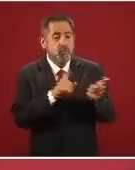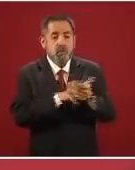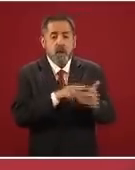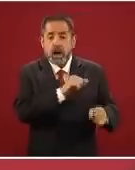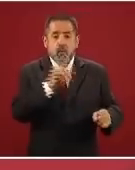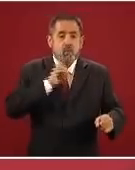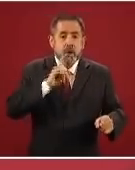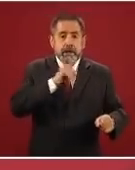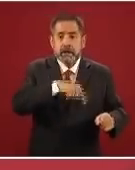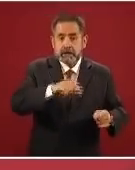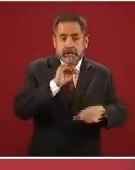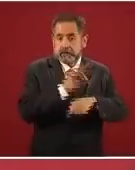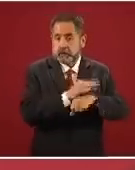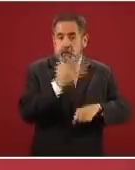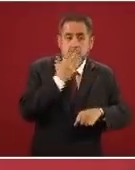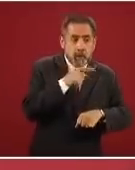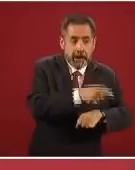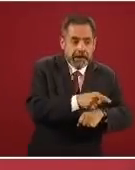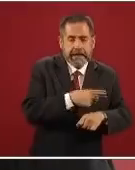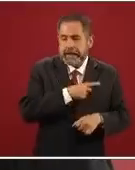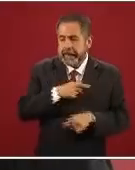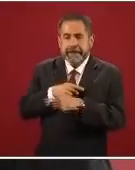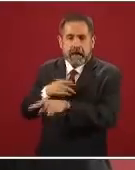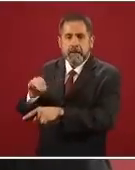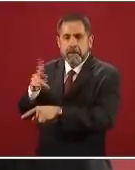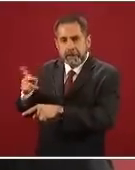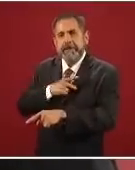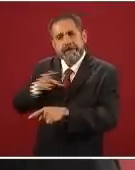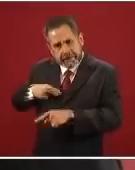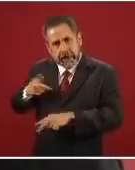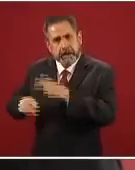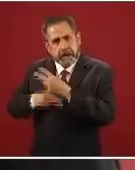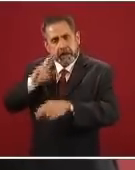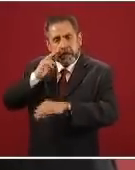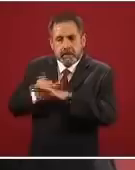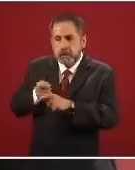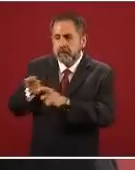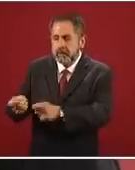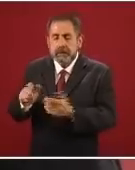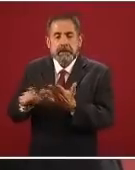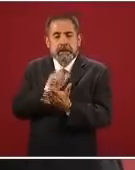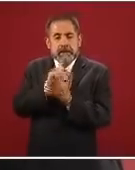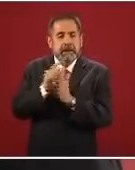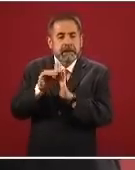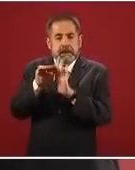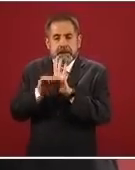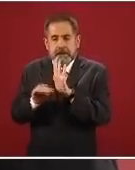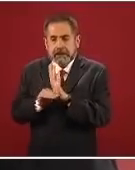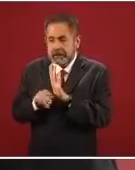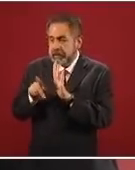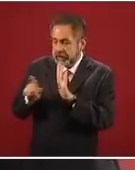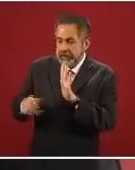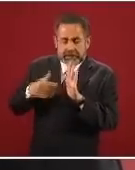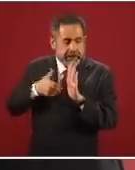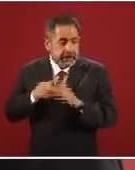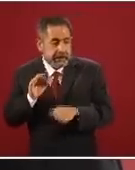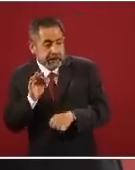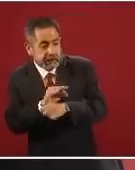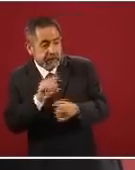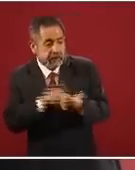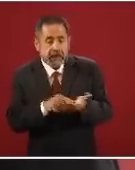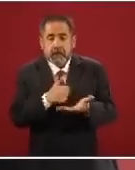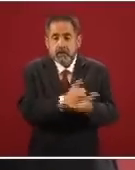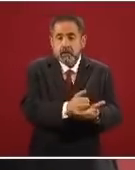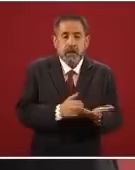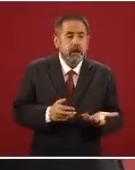tenemos que manejarnos dentro de la capacidad que existe. Hacer leyes que no entiendan la realidad de los niveles